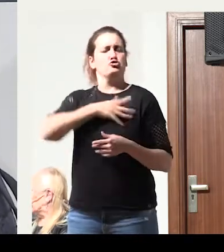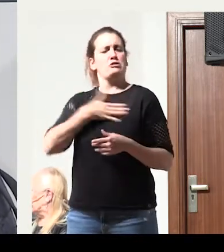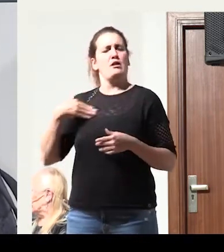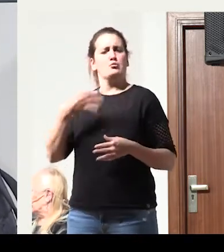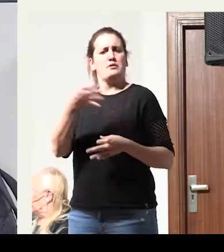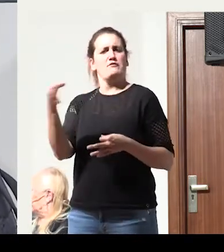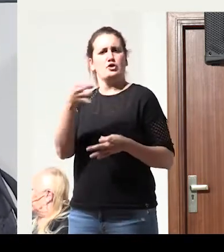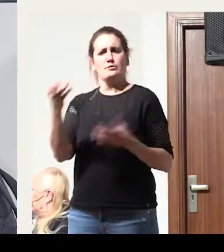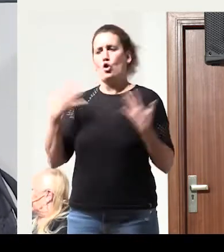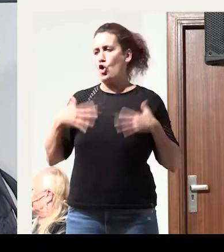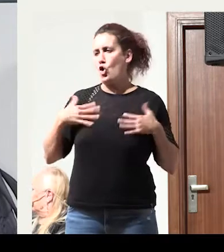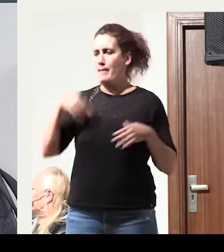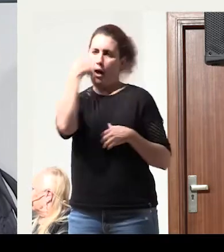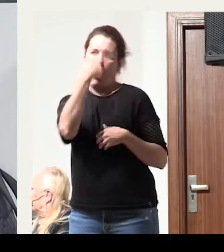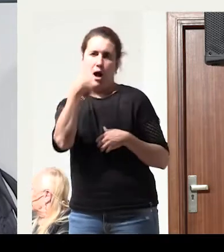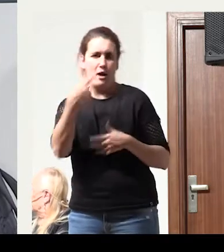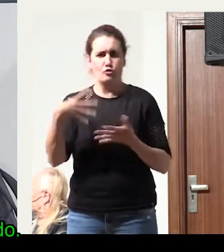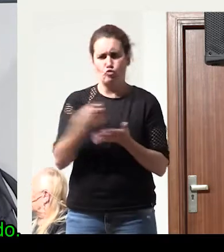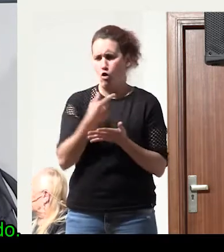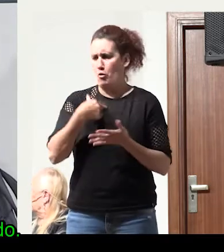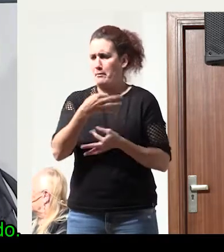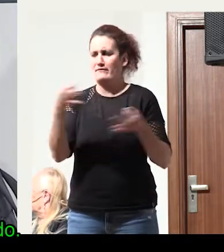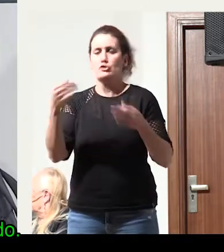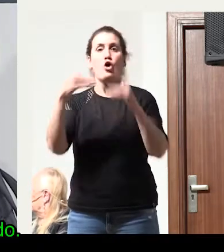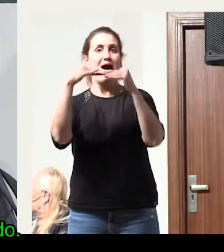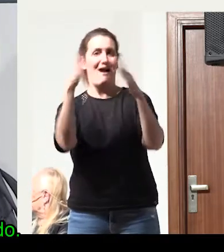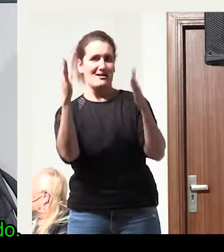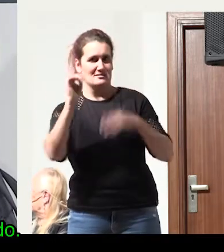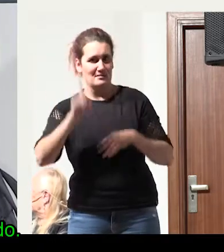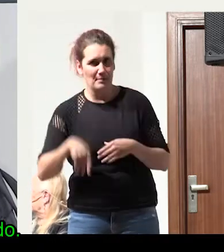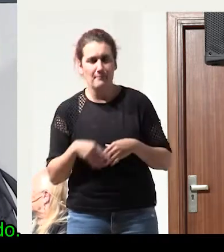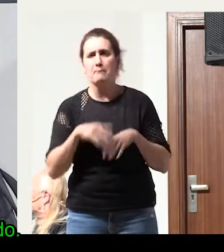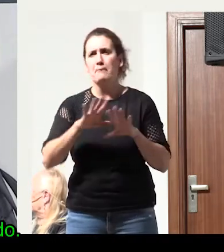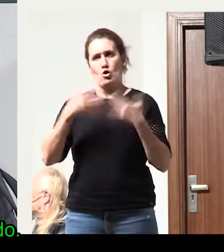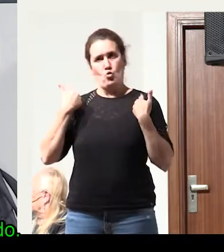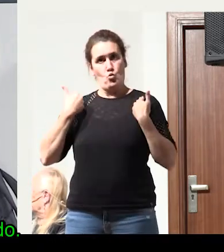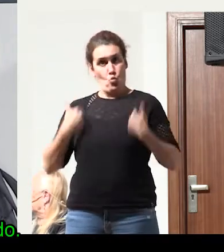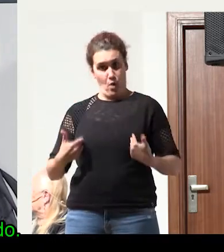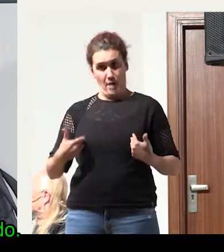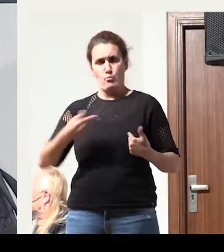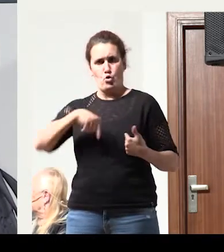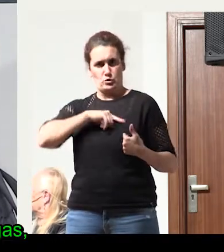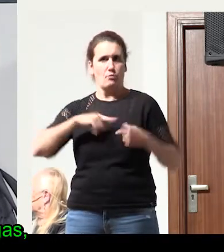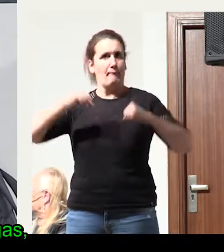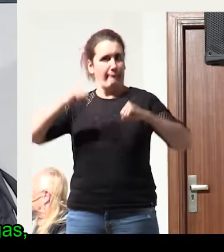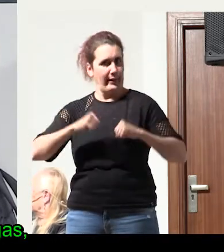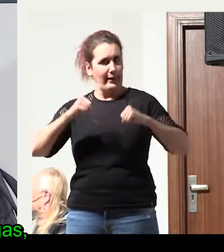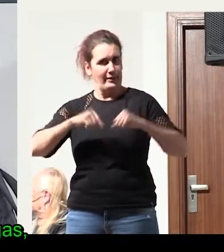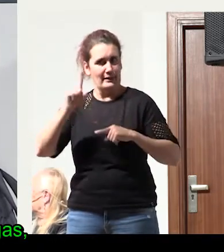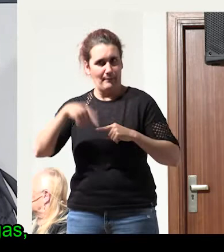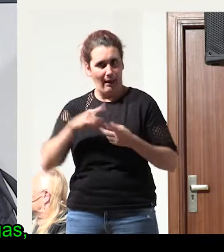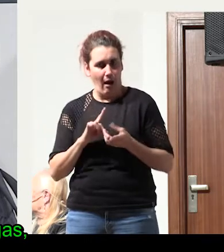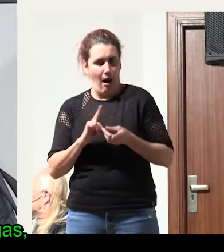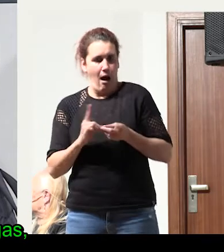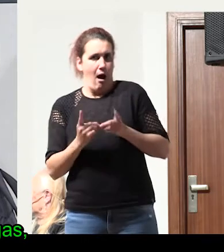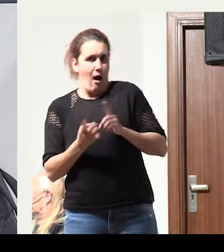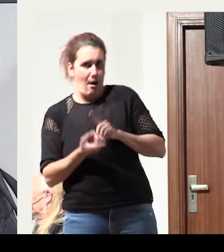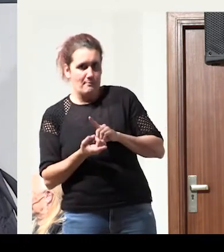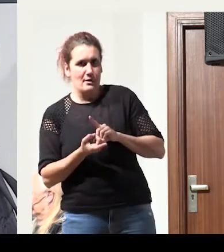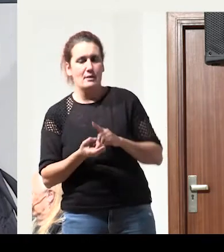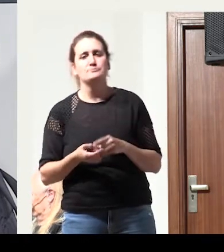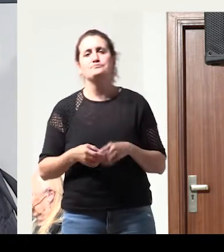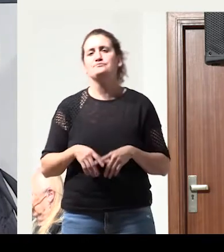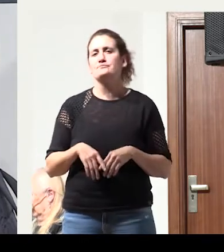la cara, todo, ¿no?, la casa. Pero claro, nuestro cuerpo va envejeciendo, va cambiando. Entonces yo suelo decir, hombre, si